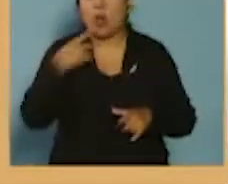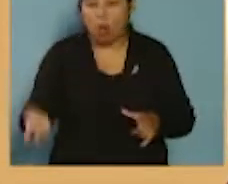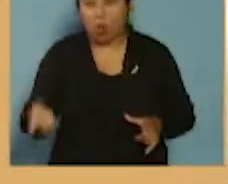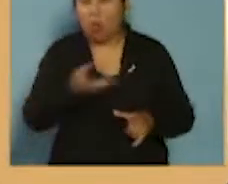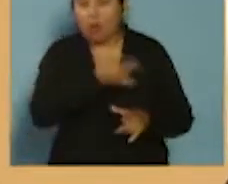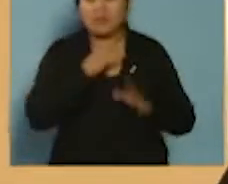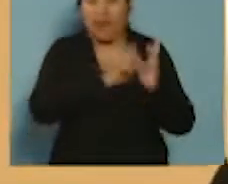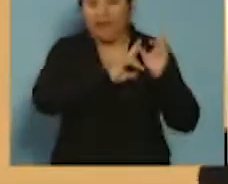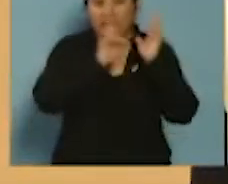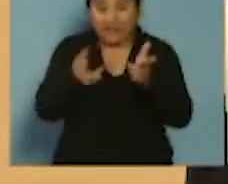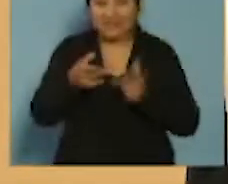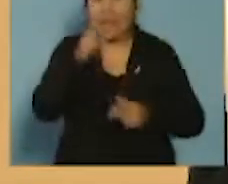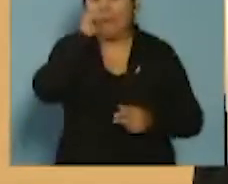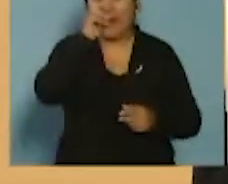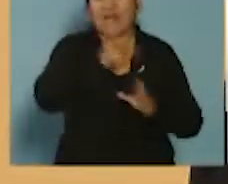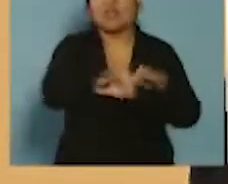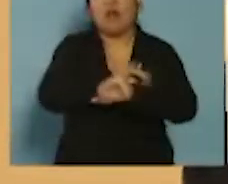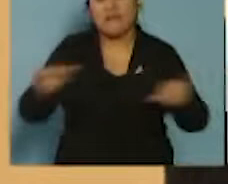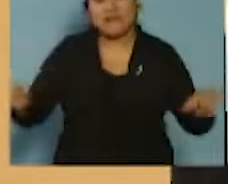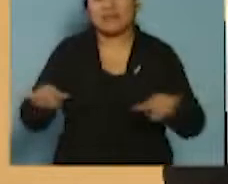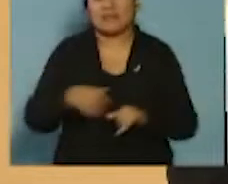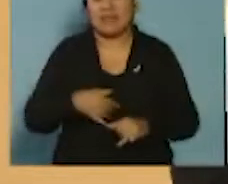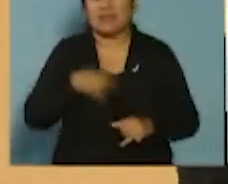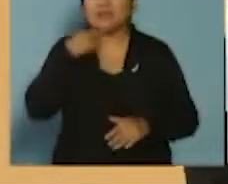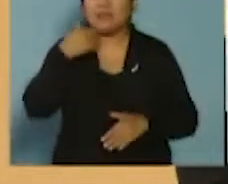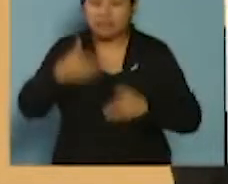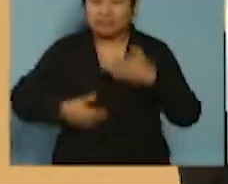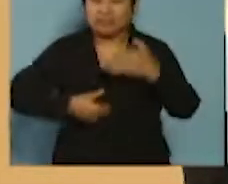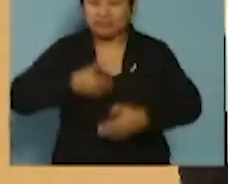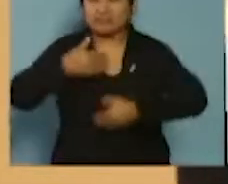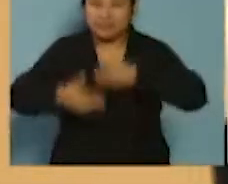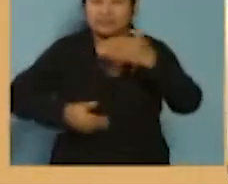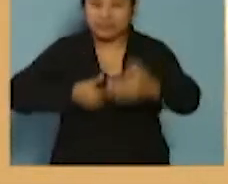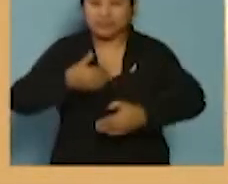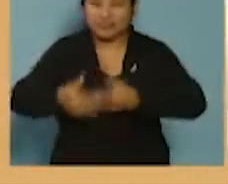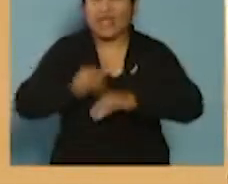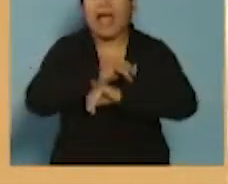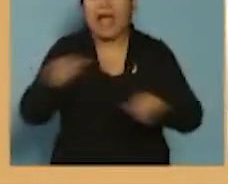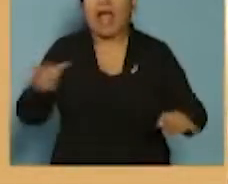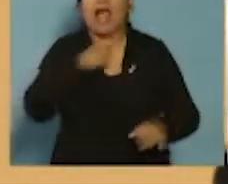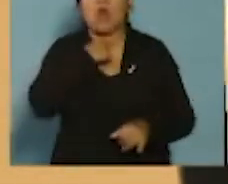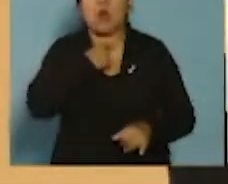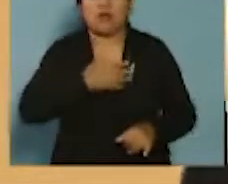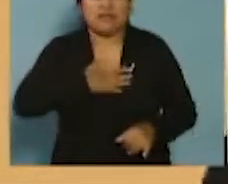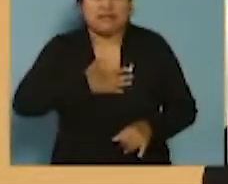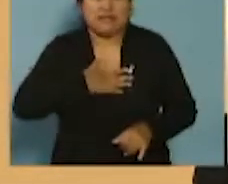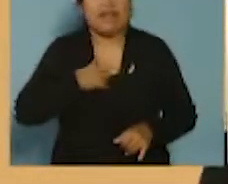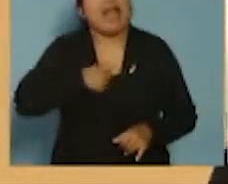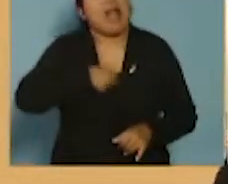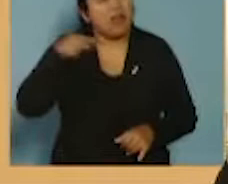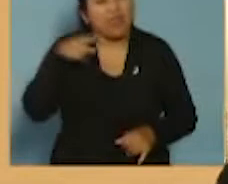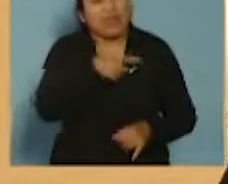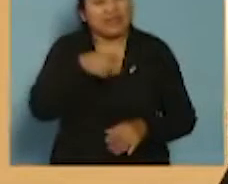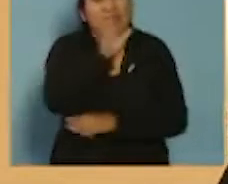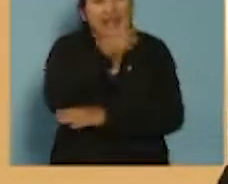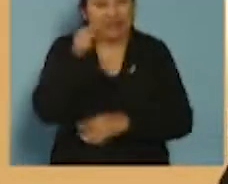que después día a día él lo va a ir construyendo hasta el 23 de agosto es un hecho